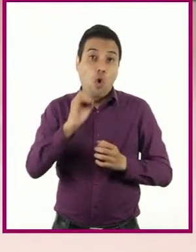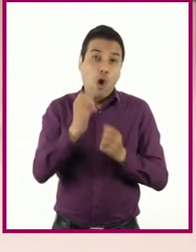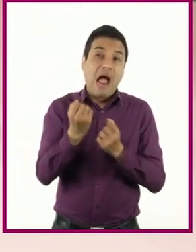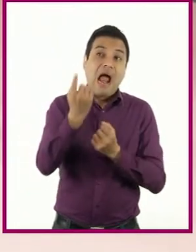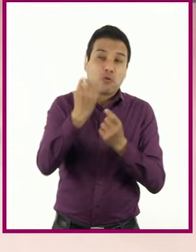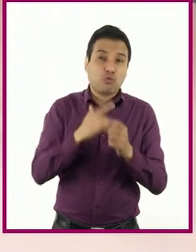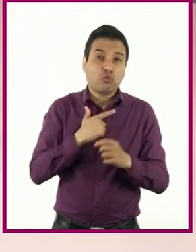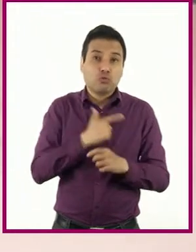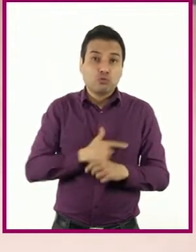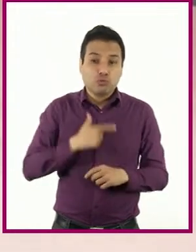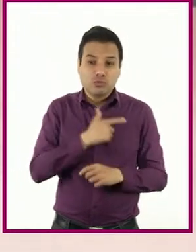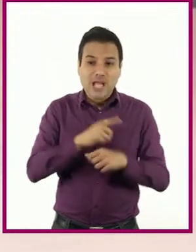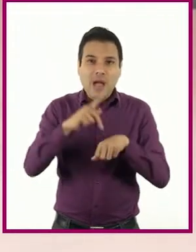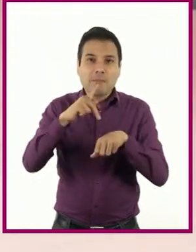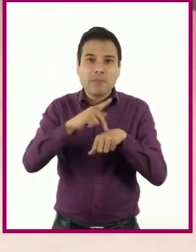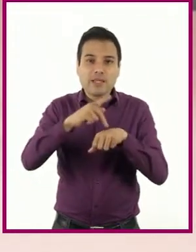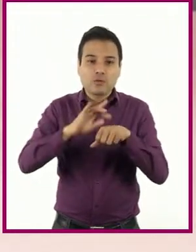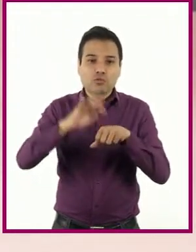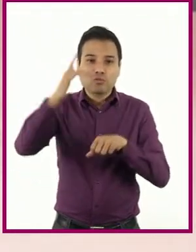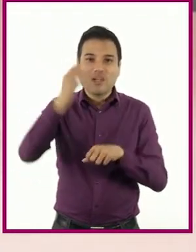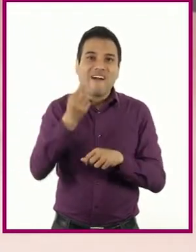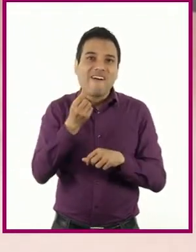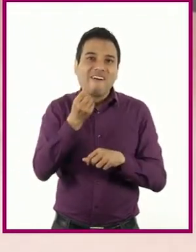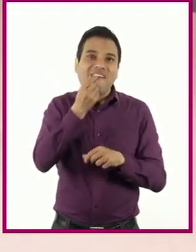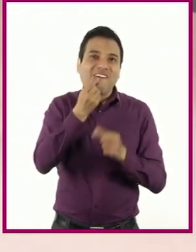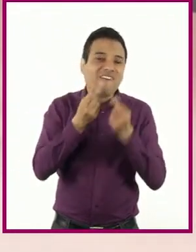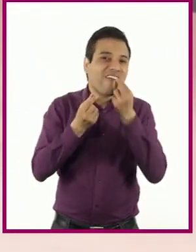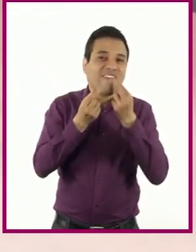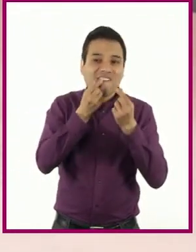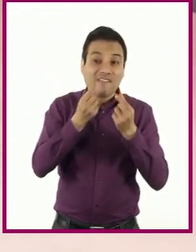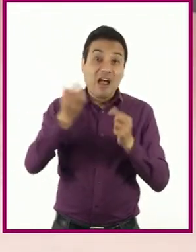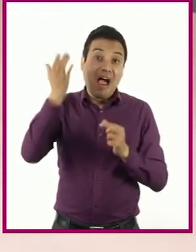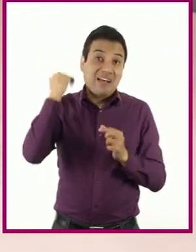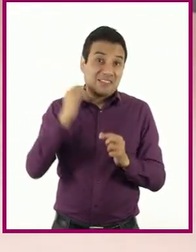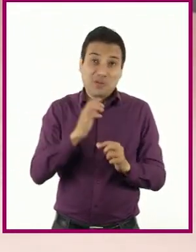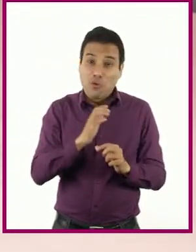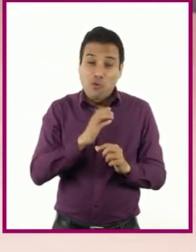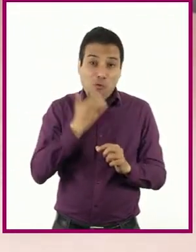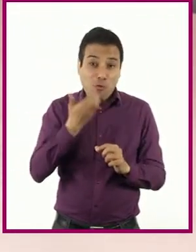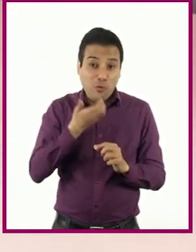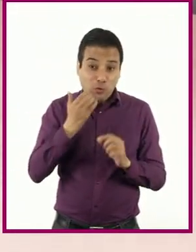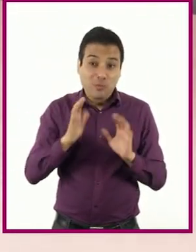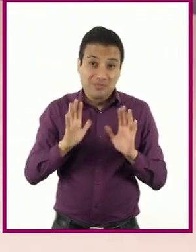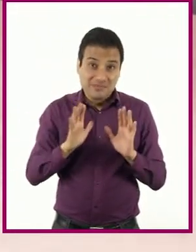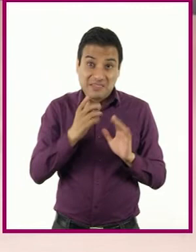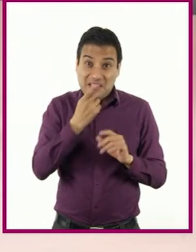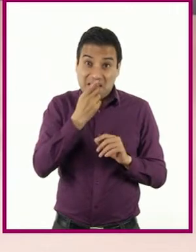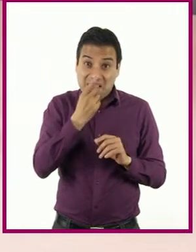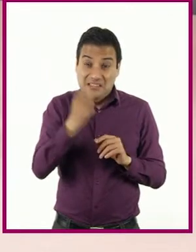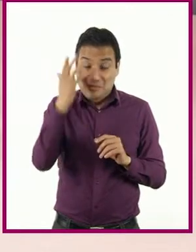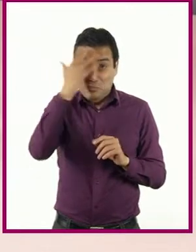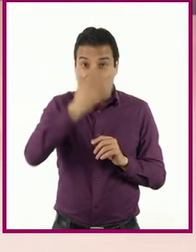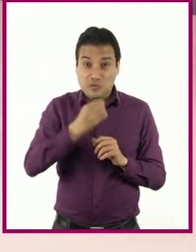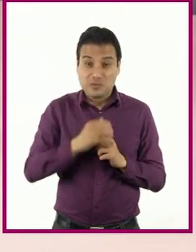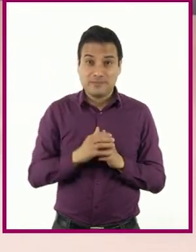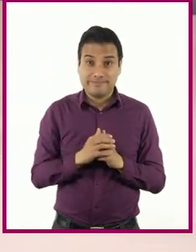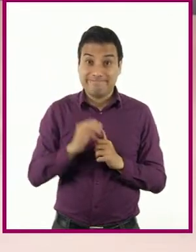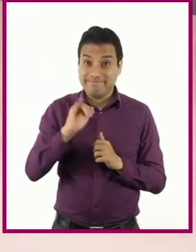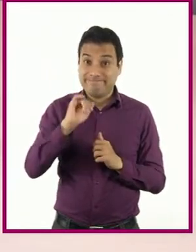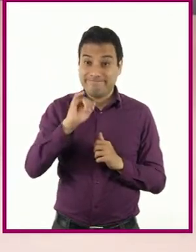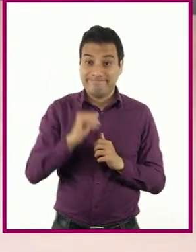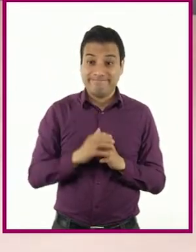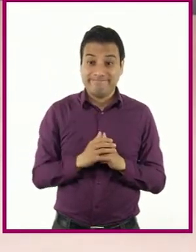jade u obsidiana. Todo esto era, en esos tiempos, significado de belleza corporal. Sí,